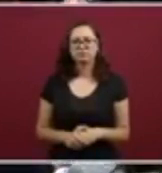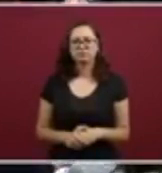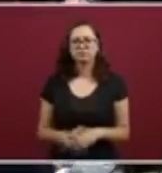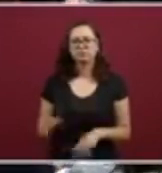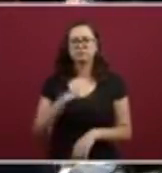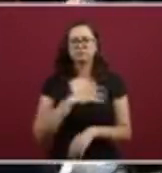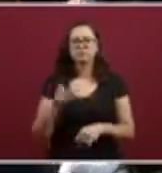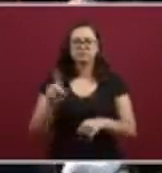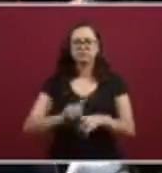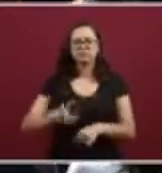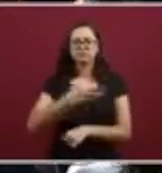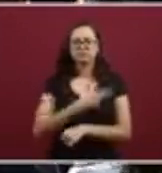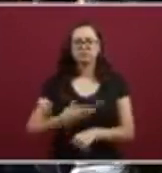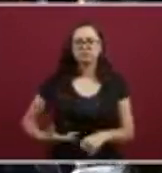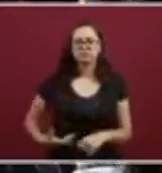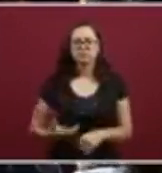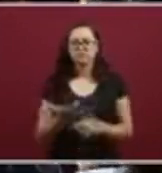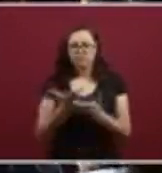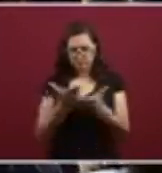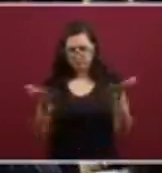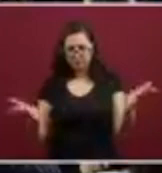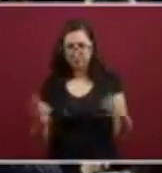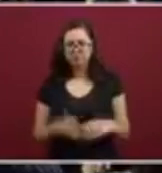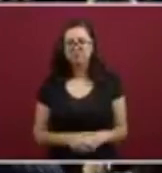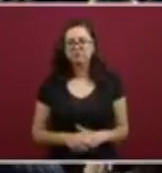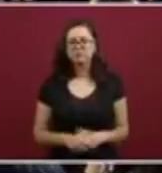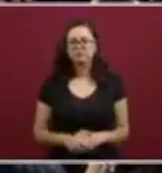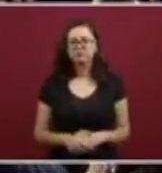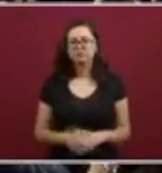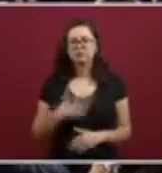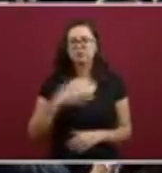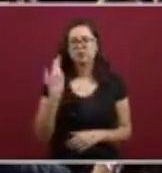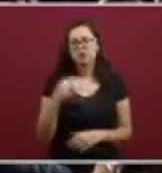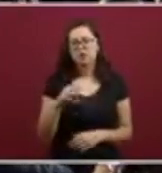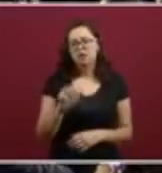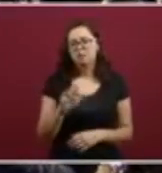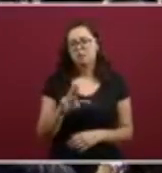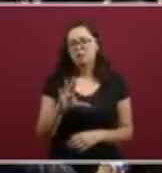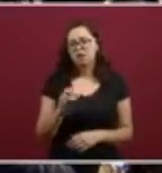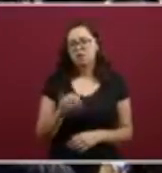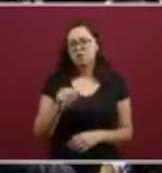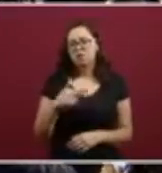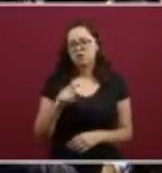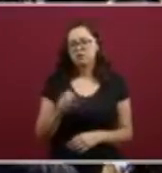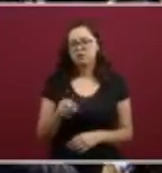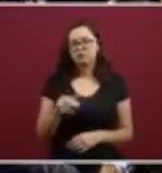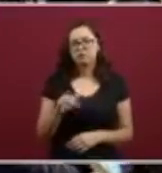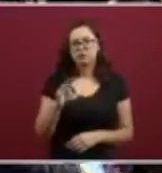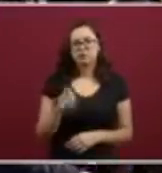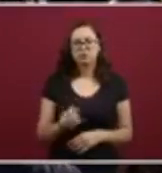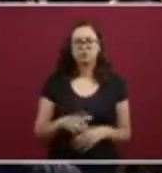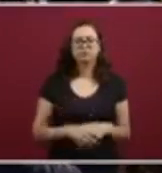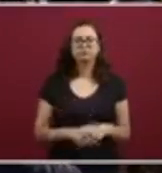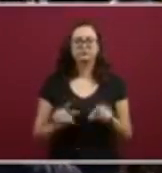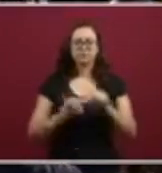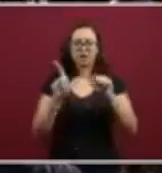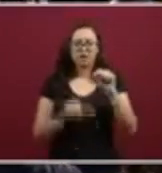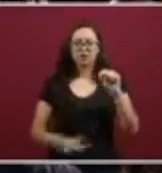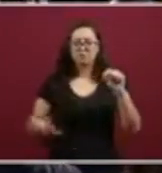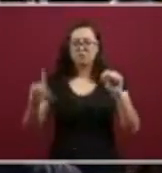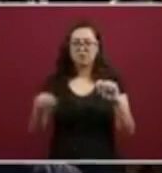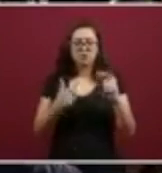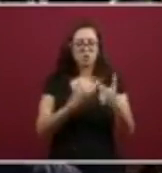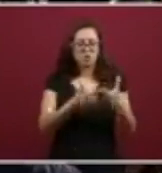Buenos días, presidente. Buenos días a los presentes. Marco Antonio Olvera, de Radio Latino, California. Presidente, en México hay 68 grupos